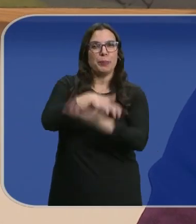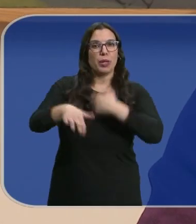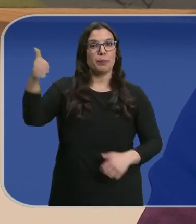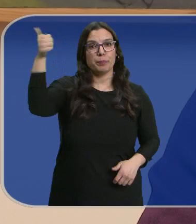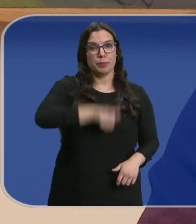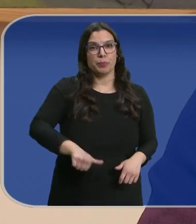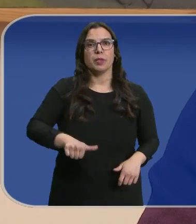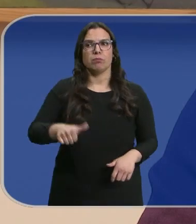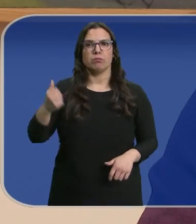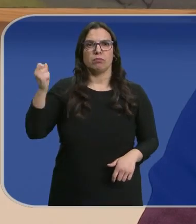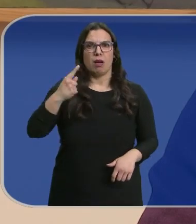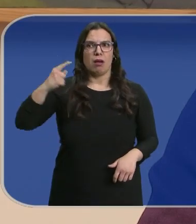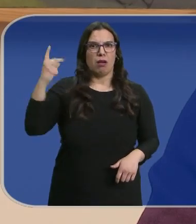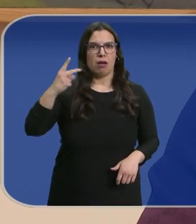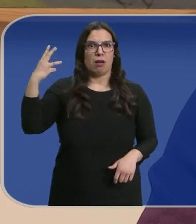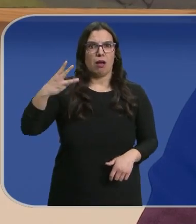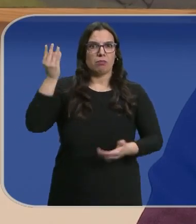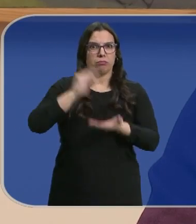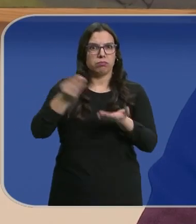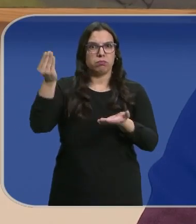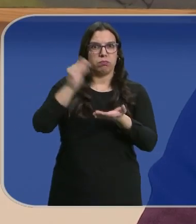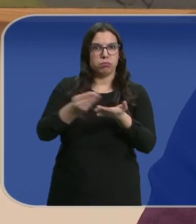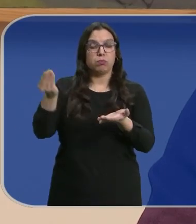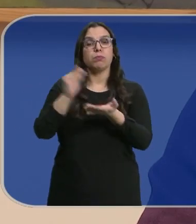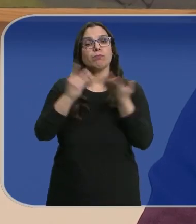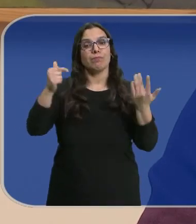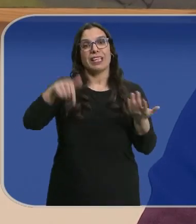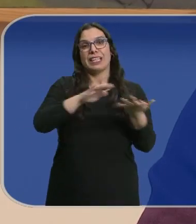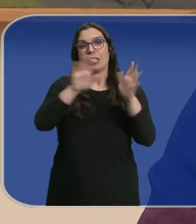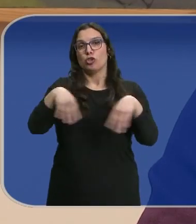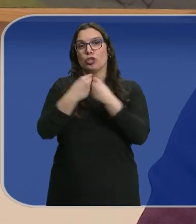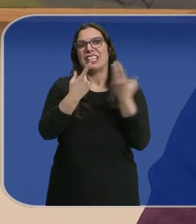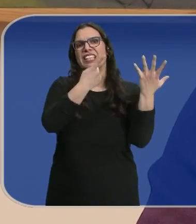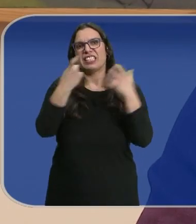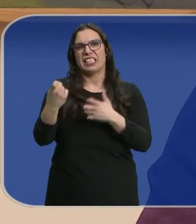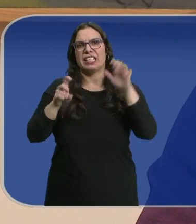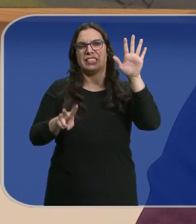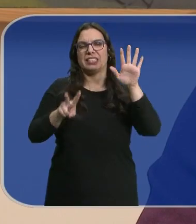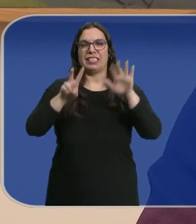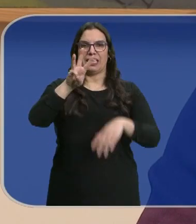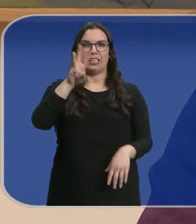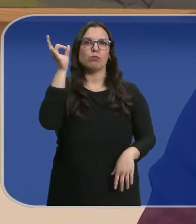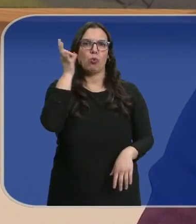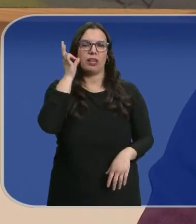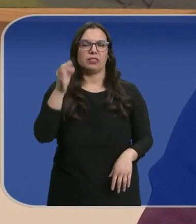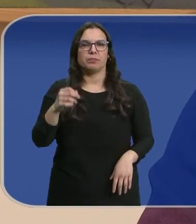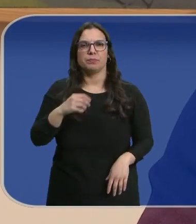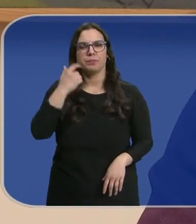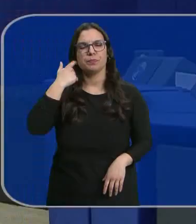violencia machista en más de una ocasión, hay en Castilla y León 673 mujeres.